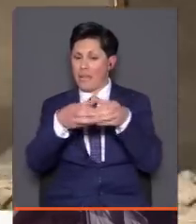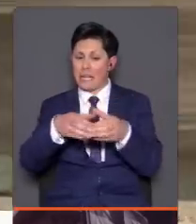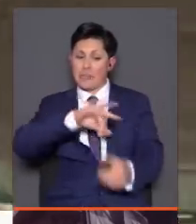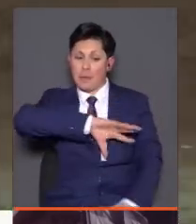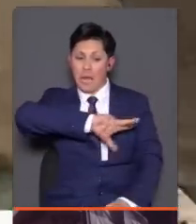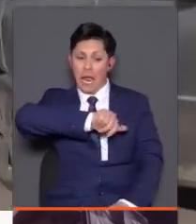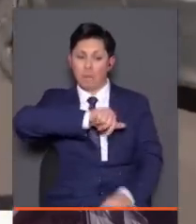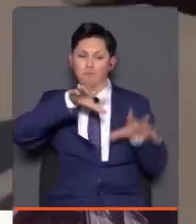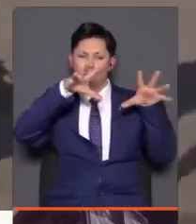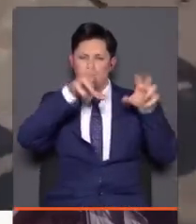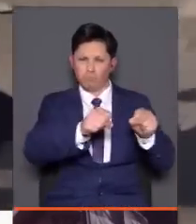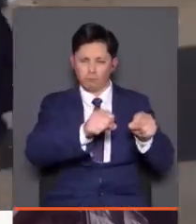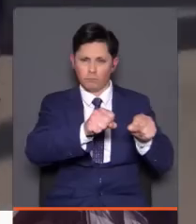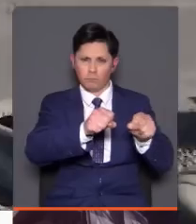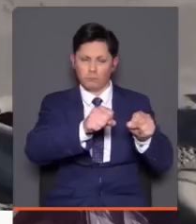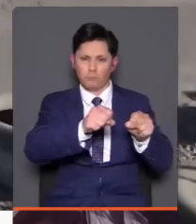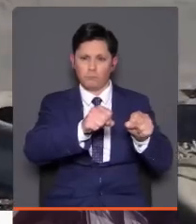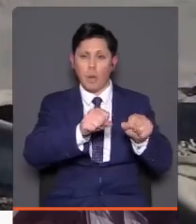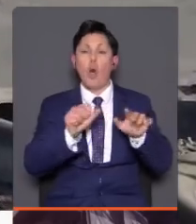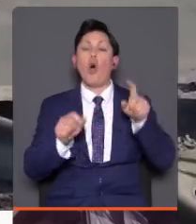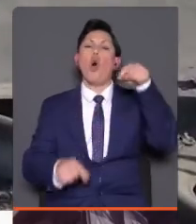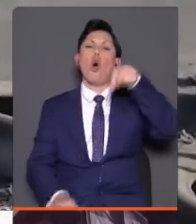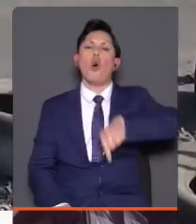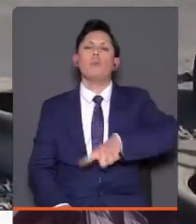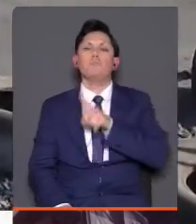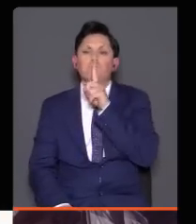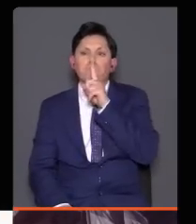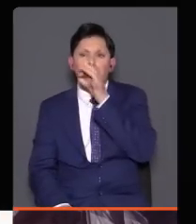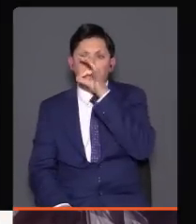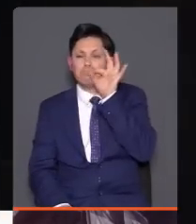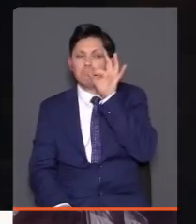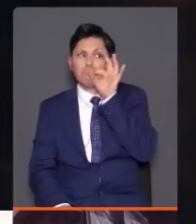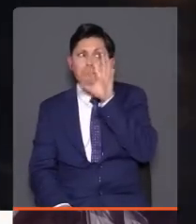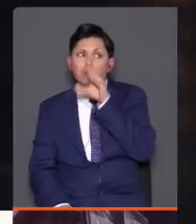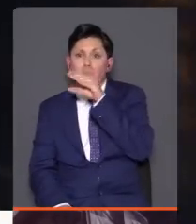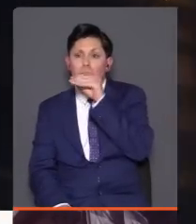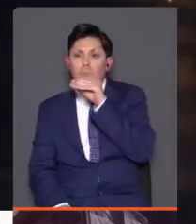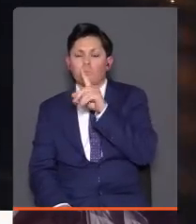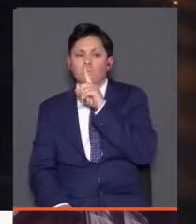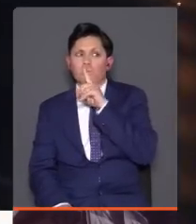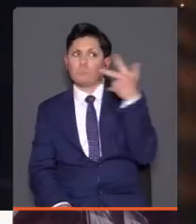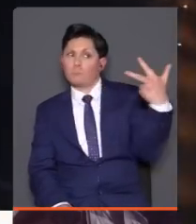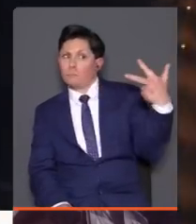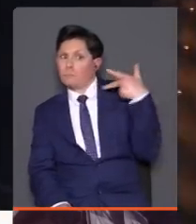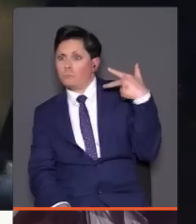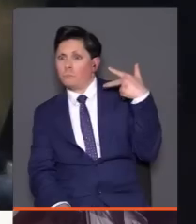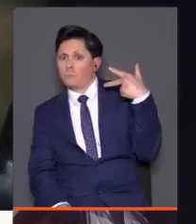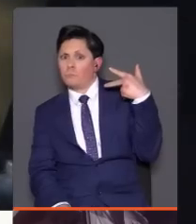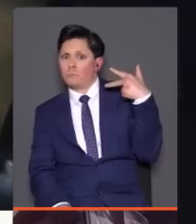este sector, hoy prefieren el silencio por temor a represalias.